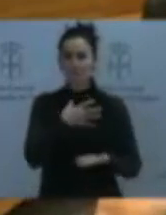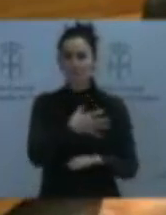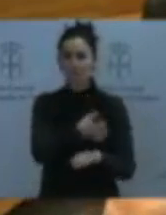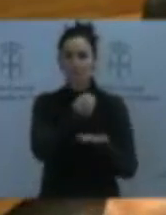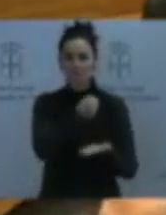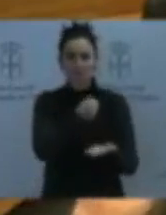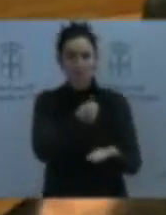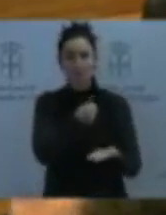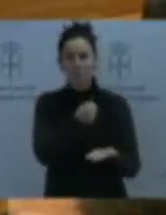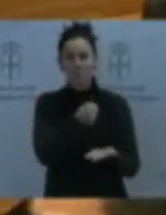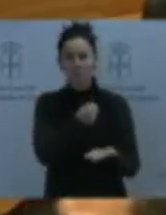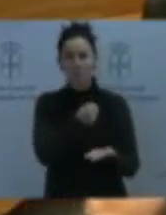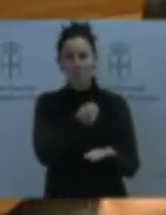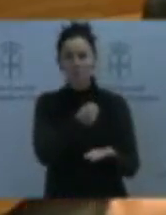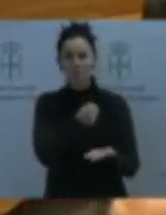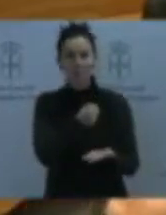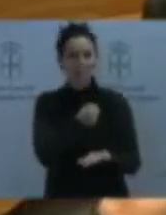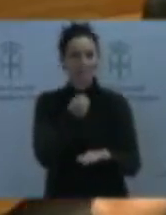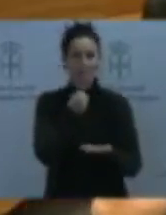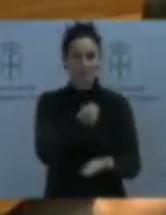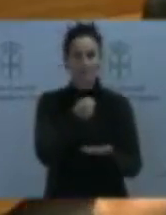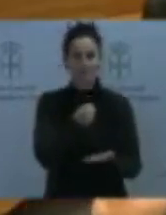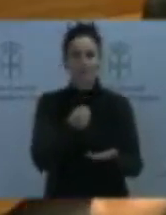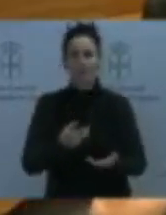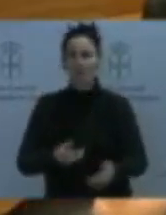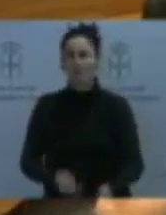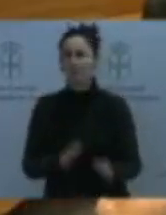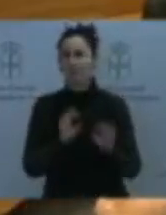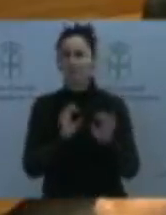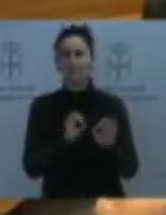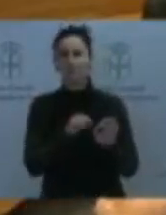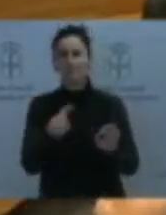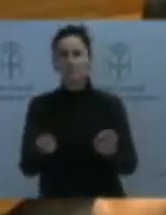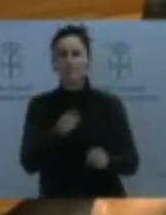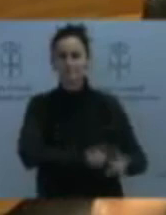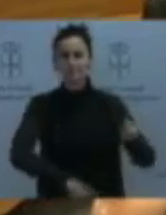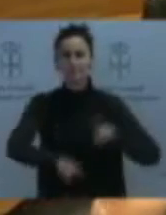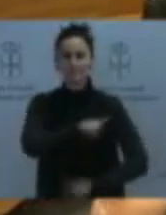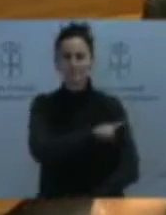solución para los problemas de las industrias asturianas y, sobre todo, de las grandes industrias,